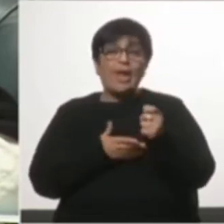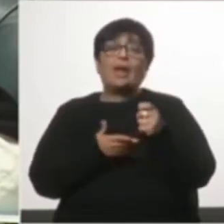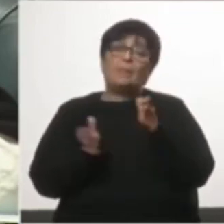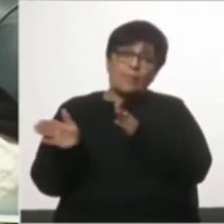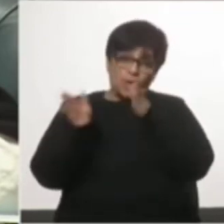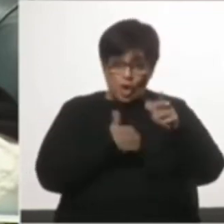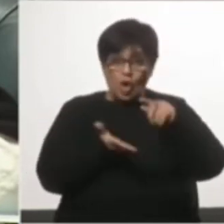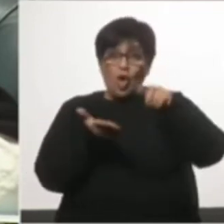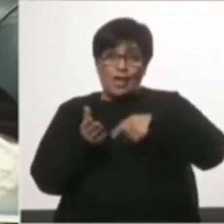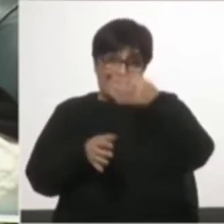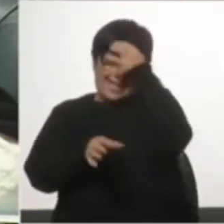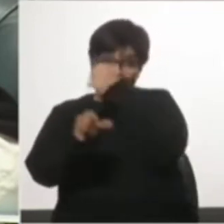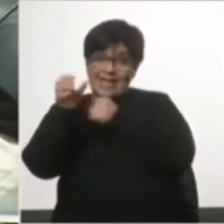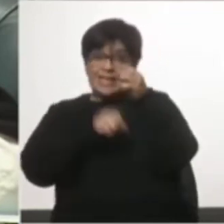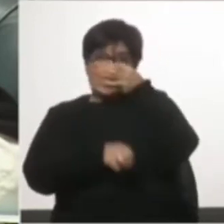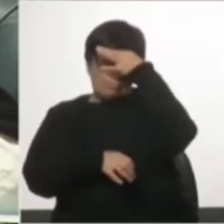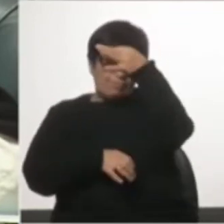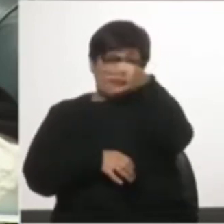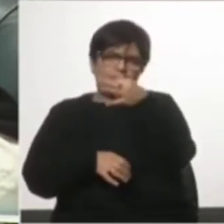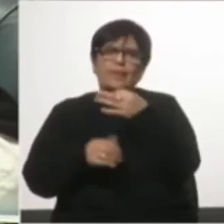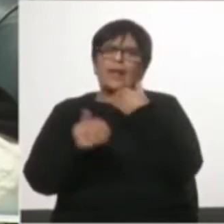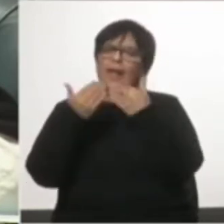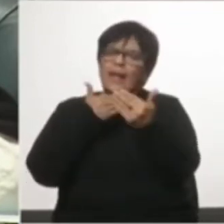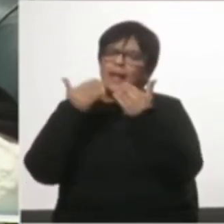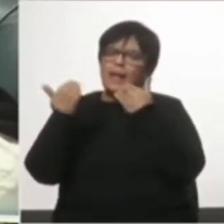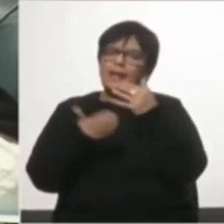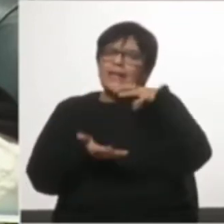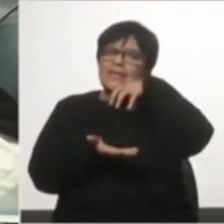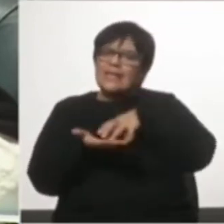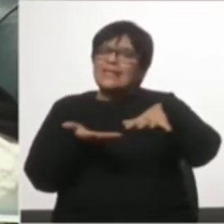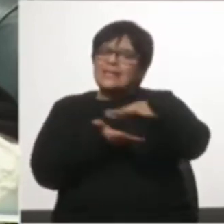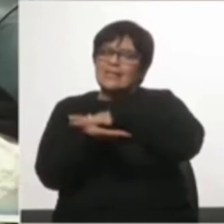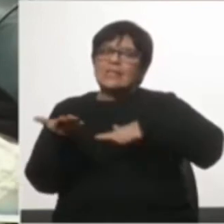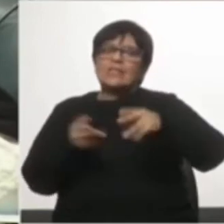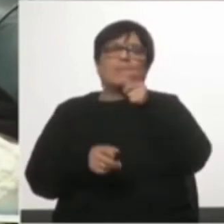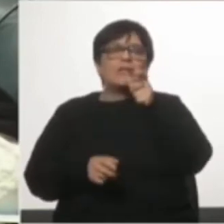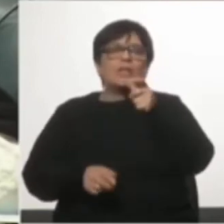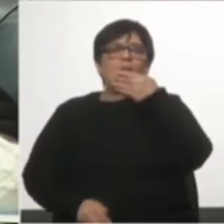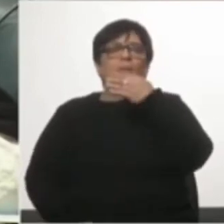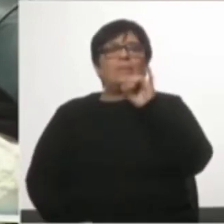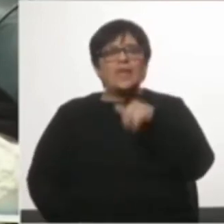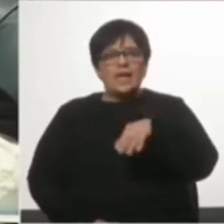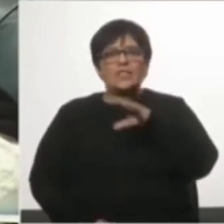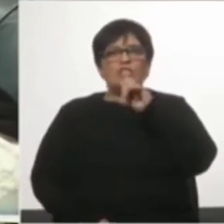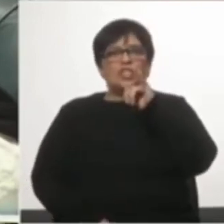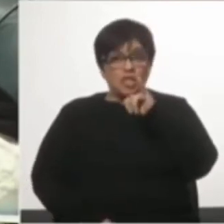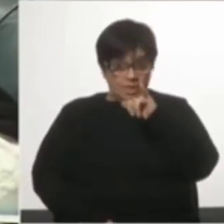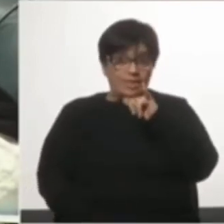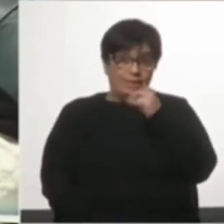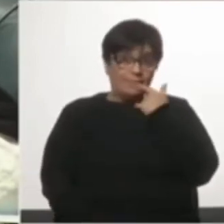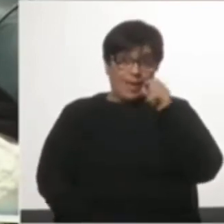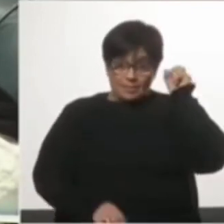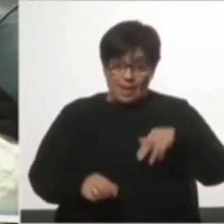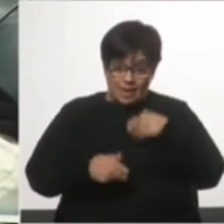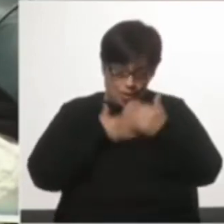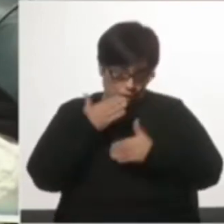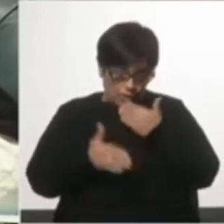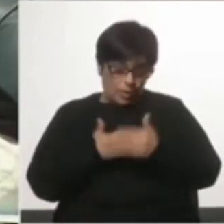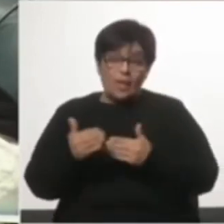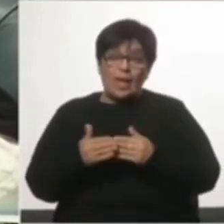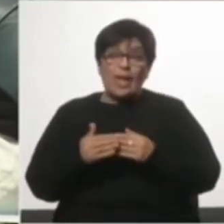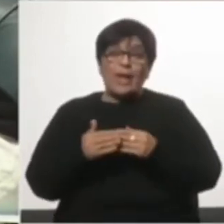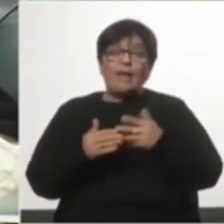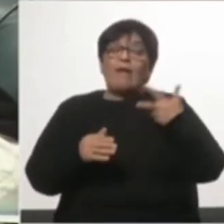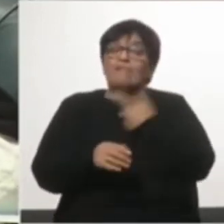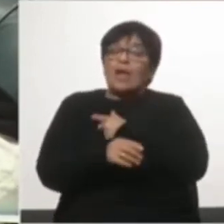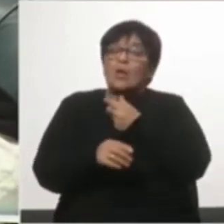de un ingeniero con experticia en consultoría y en logística, Raúl Bianchi, para llevar a cabo los planes de vacunación que pronostica que